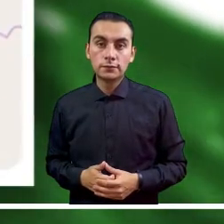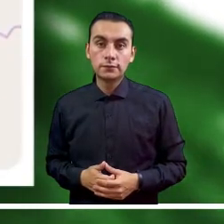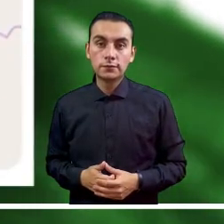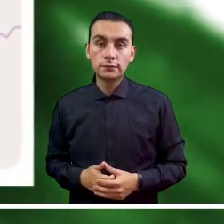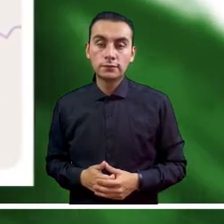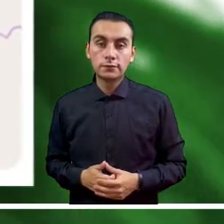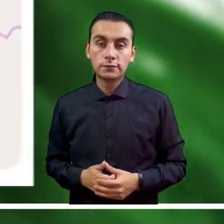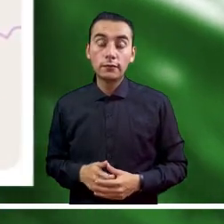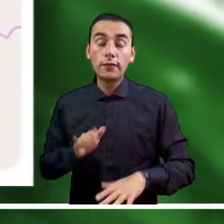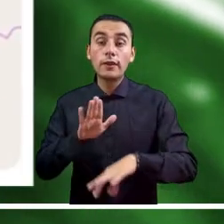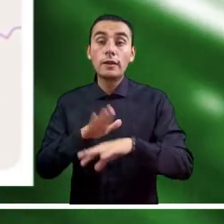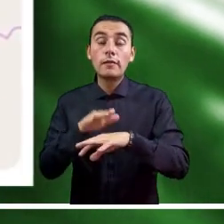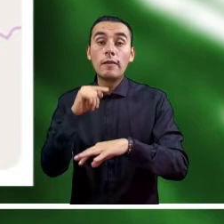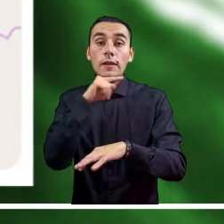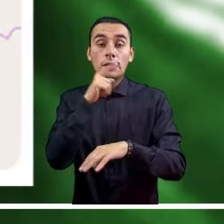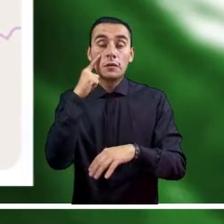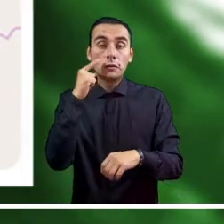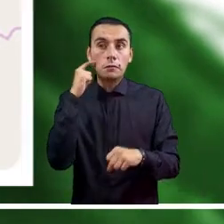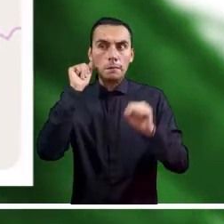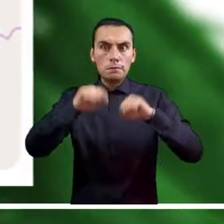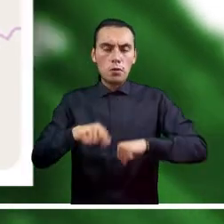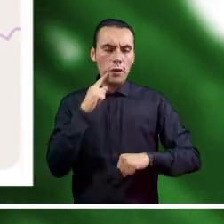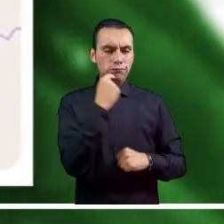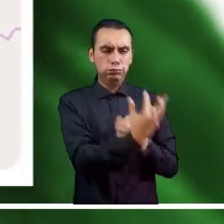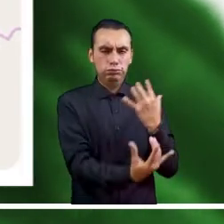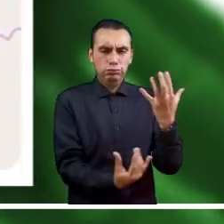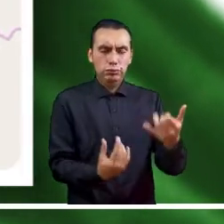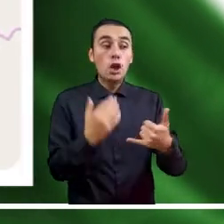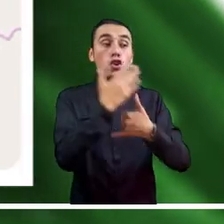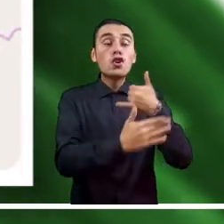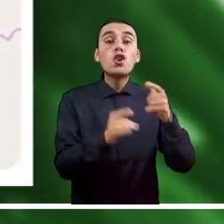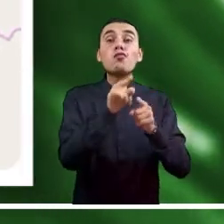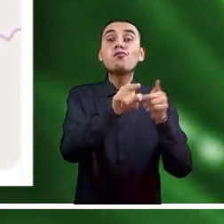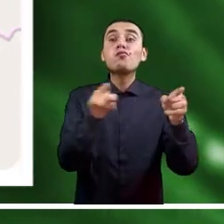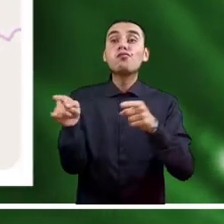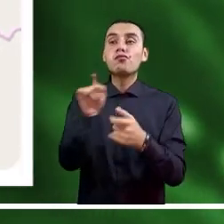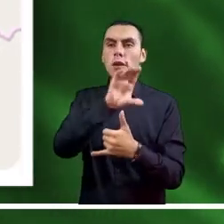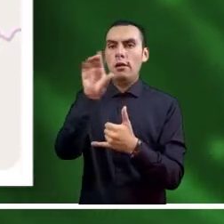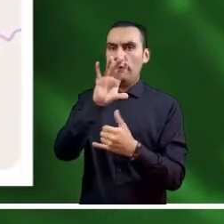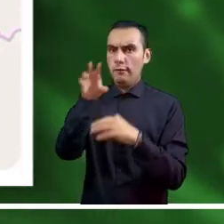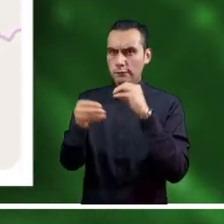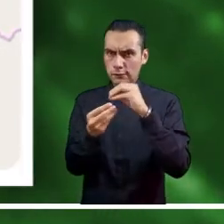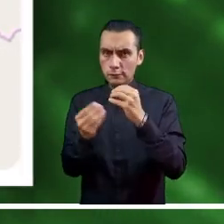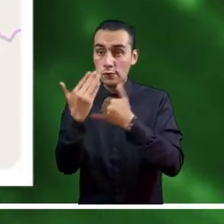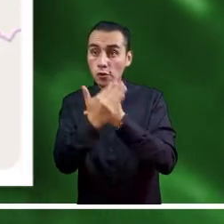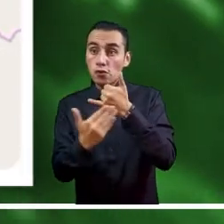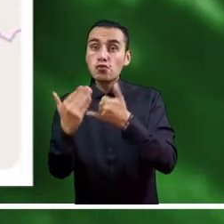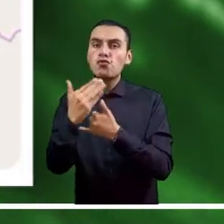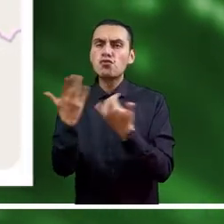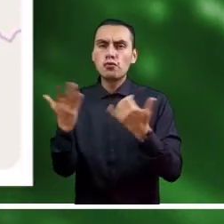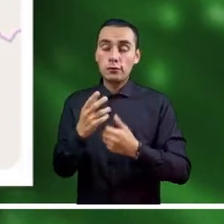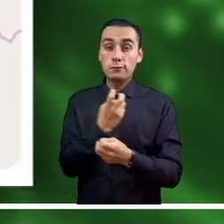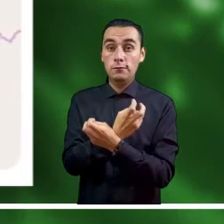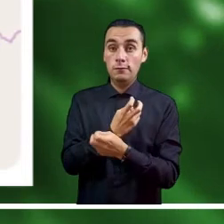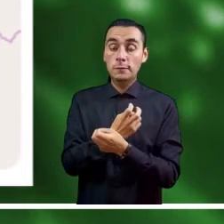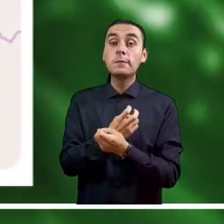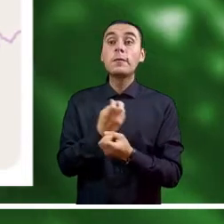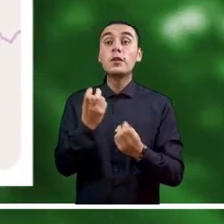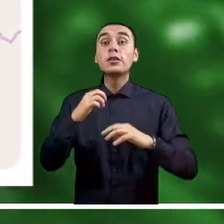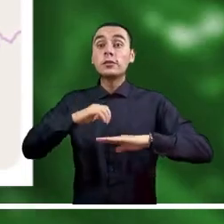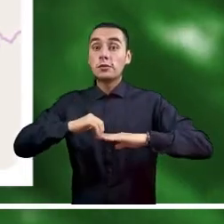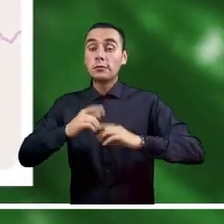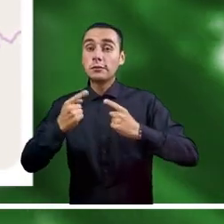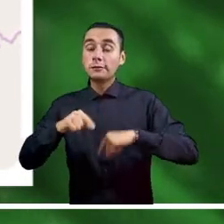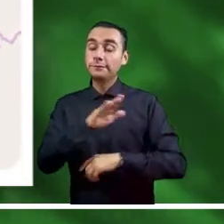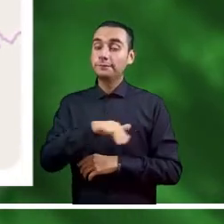Alerta roja por probables incendios en la Orinoquía y el Caribe, así como en Huila, Antioquia, Caquetá, Guaviare, Guainía, Cundinamarca,